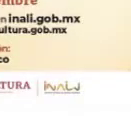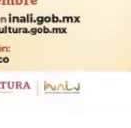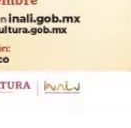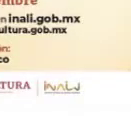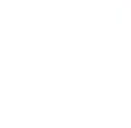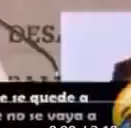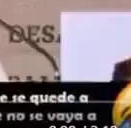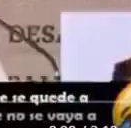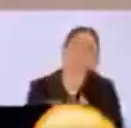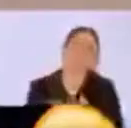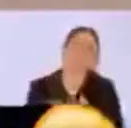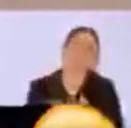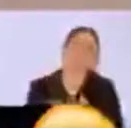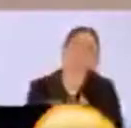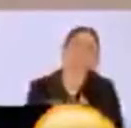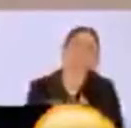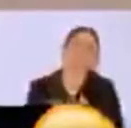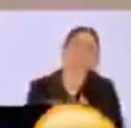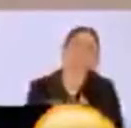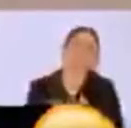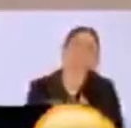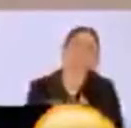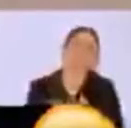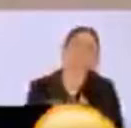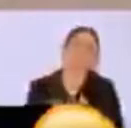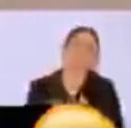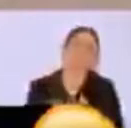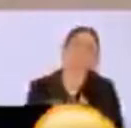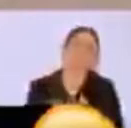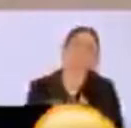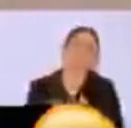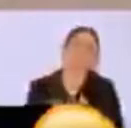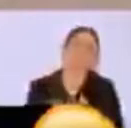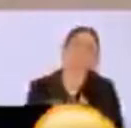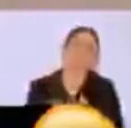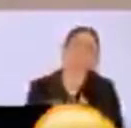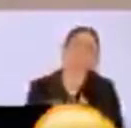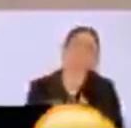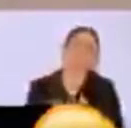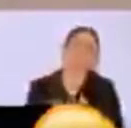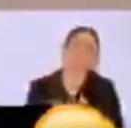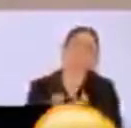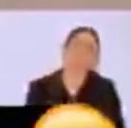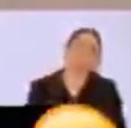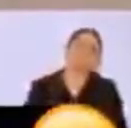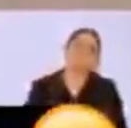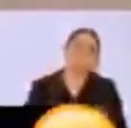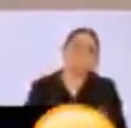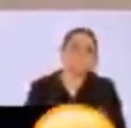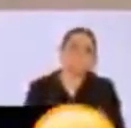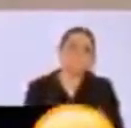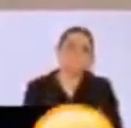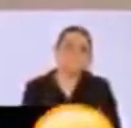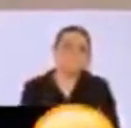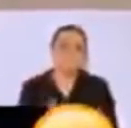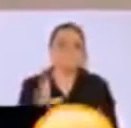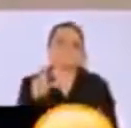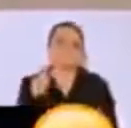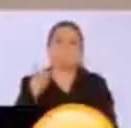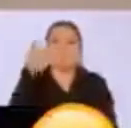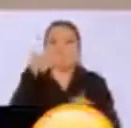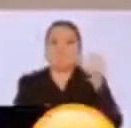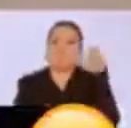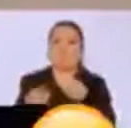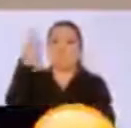de las cosas y ahorita seguimos platicando lo que dijo el presidente de México. No somos